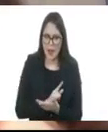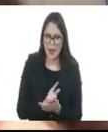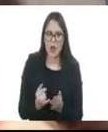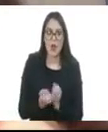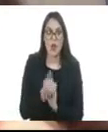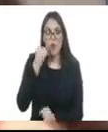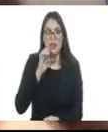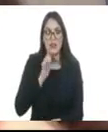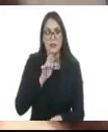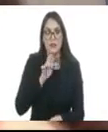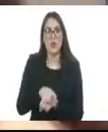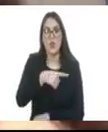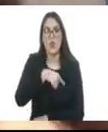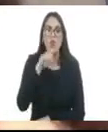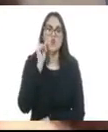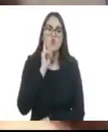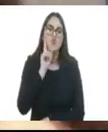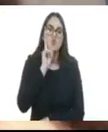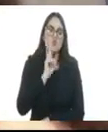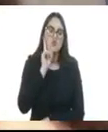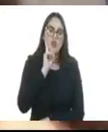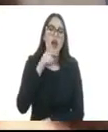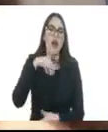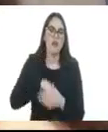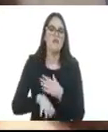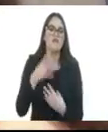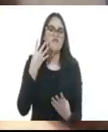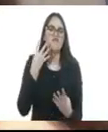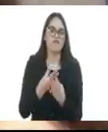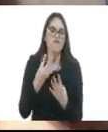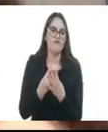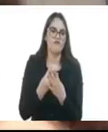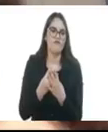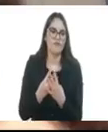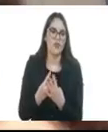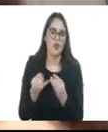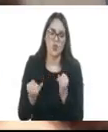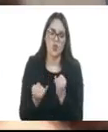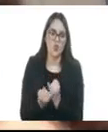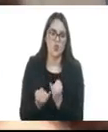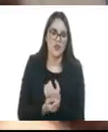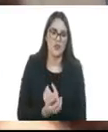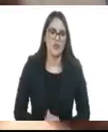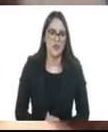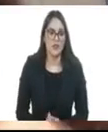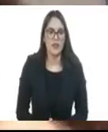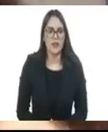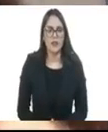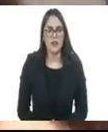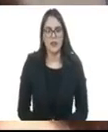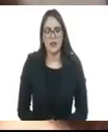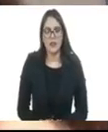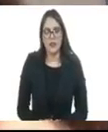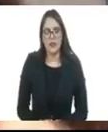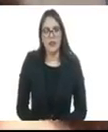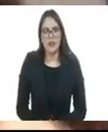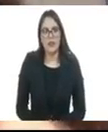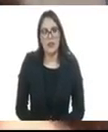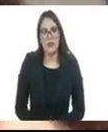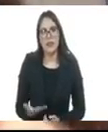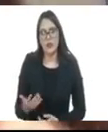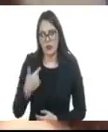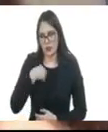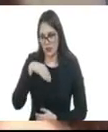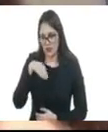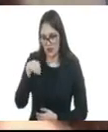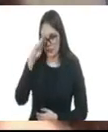que son, pues están en el ámbito de las mujeres más abandonadas por la sociedad. Entonces me parecía